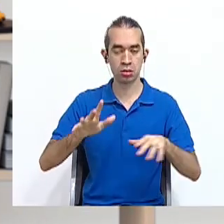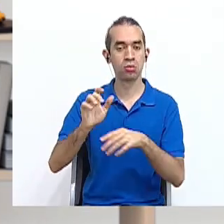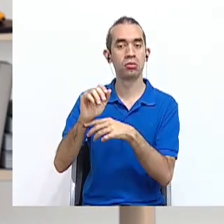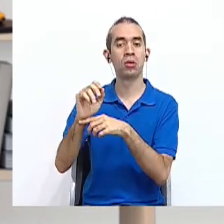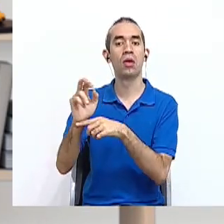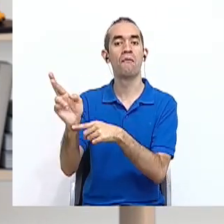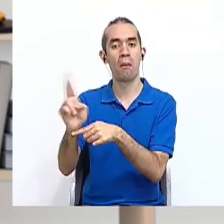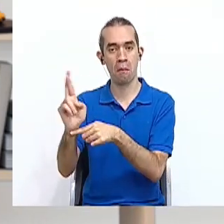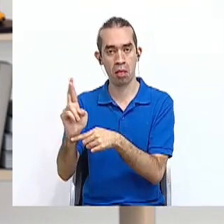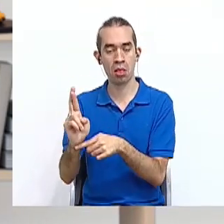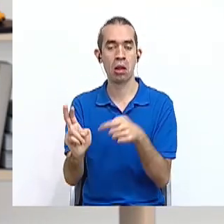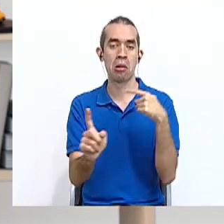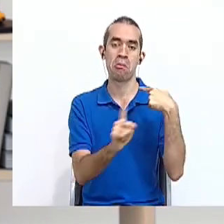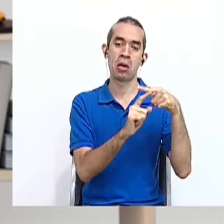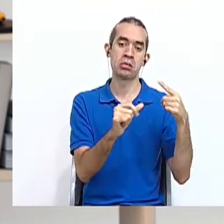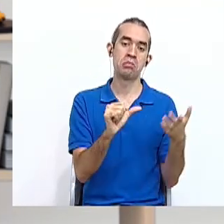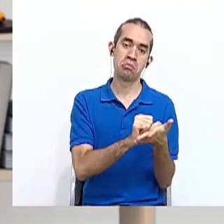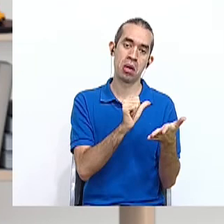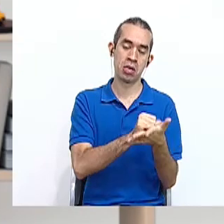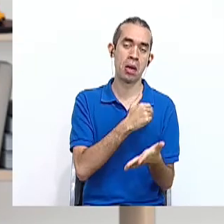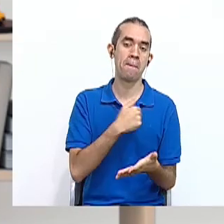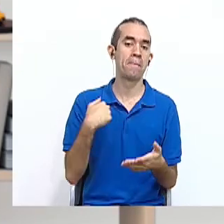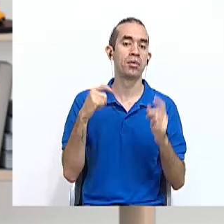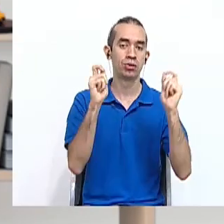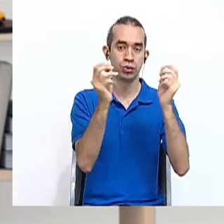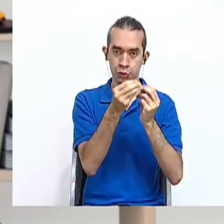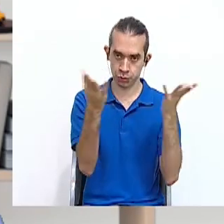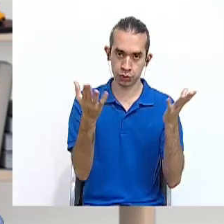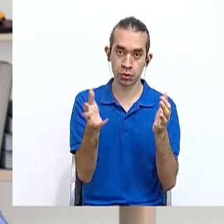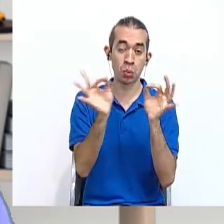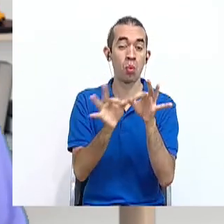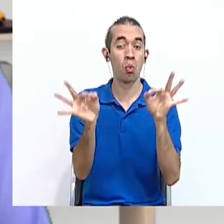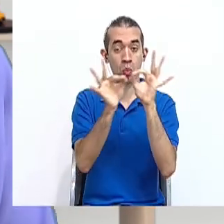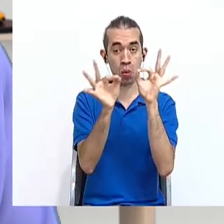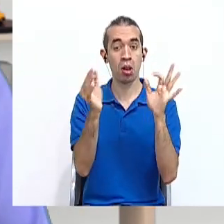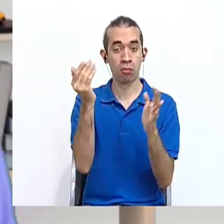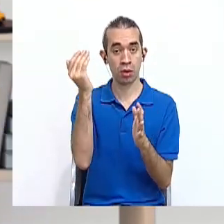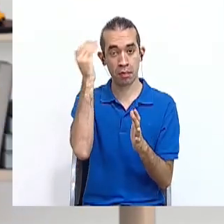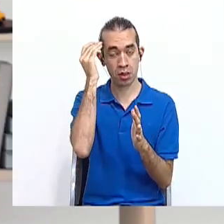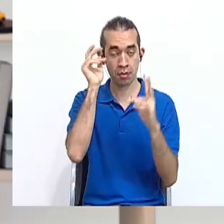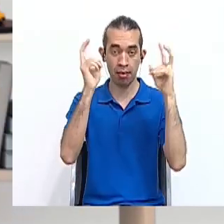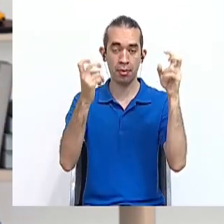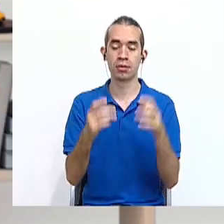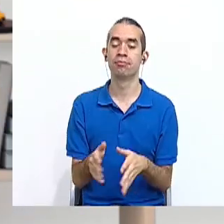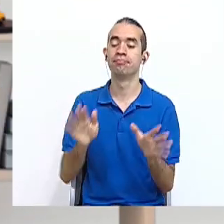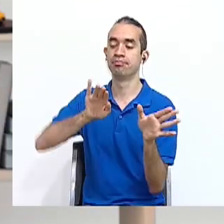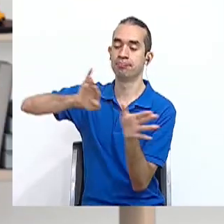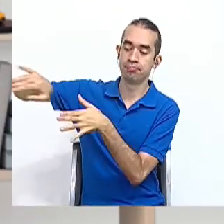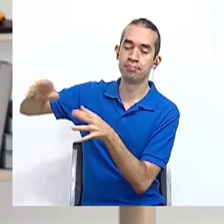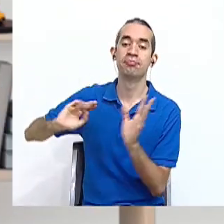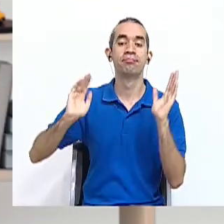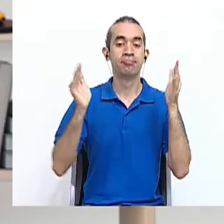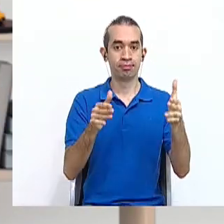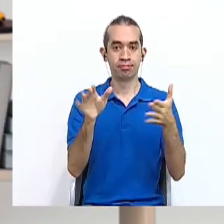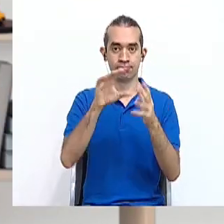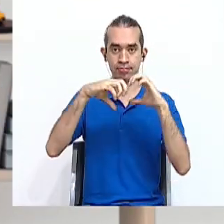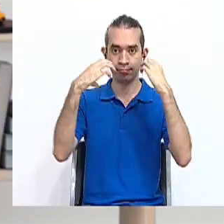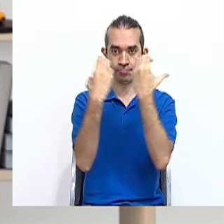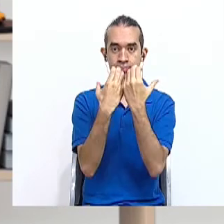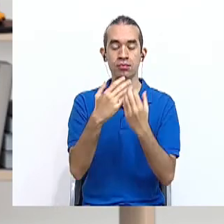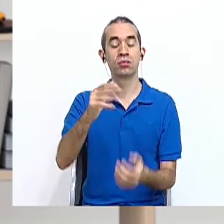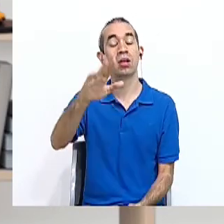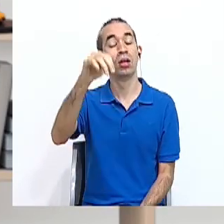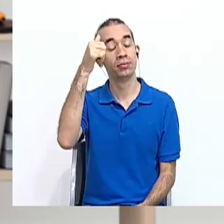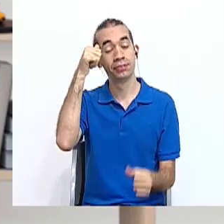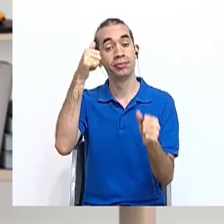páginas del Ministerio de Educación Pública. Lo importante es que retomemos estos temas. Muy bien, volvamos a la clase entonces. Recordemos que la introducción es